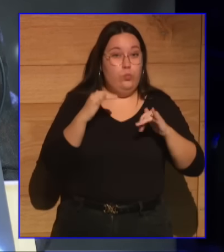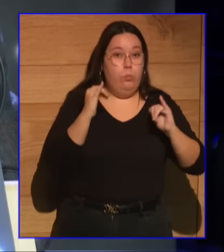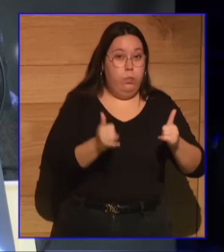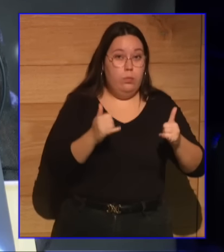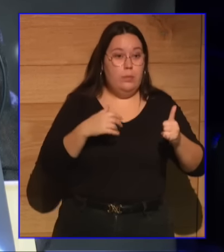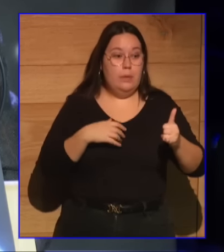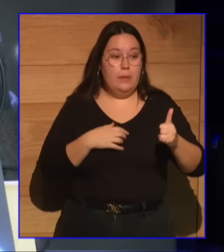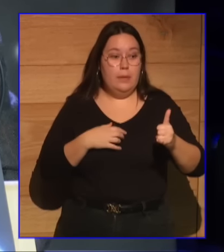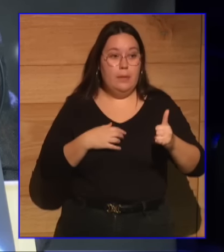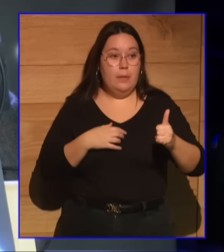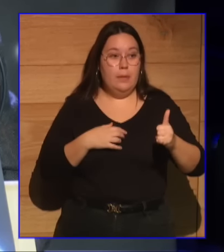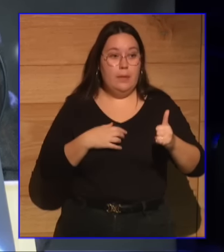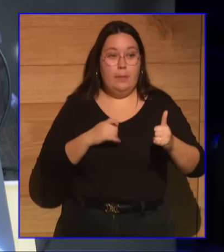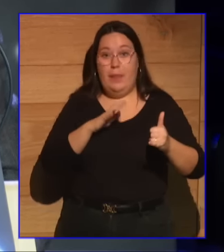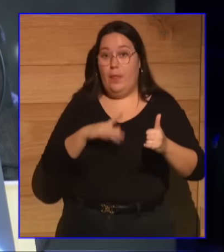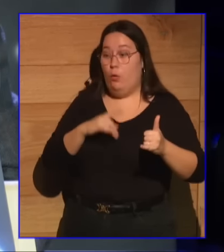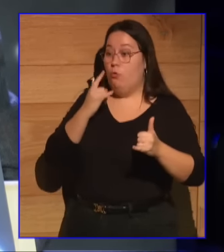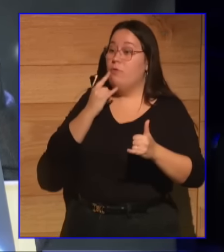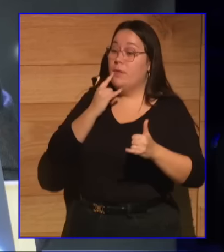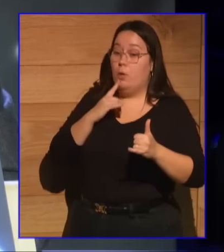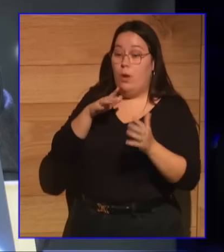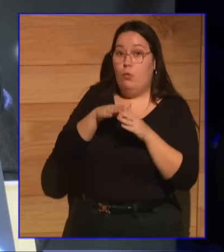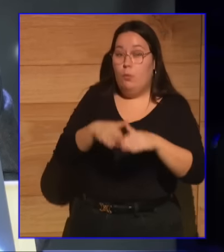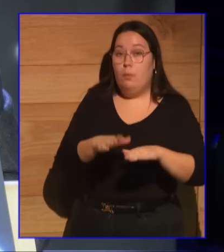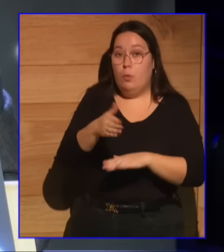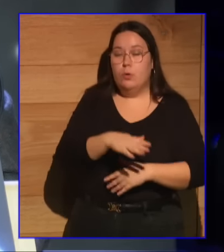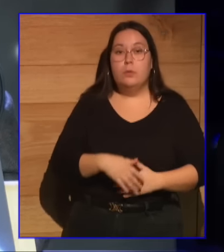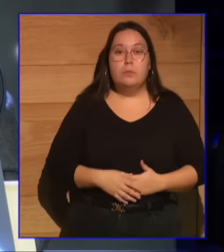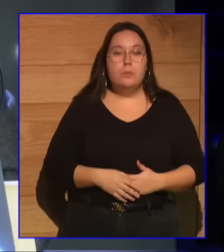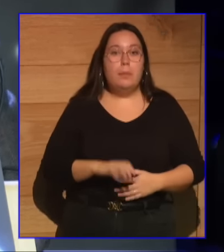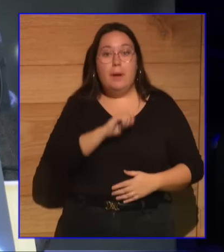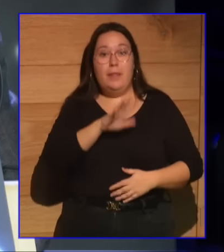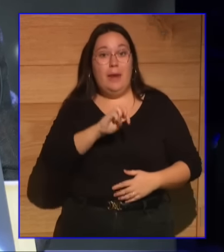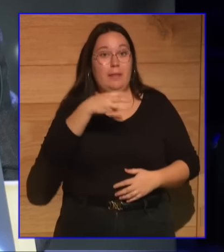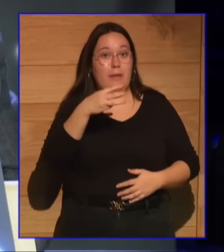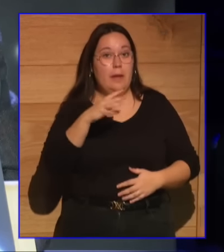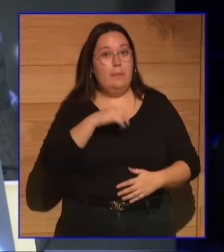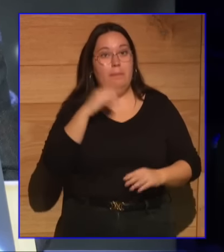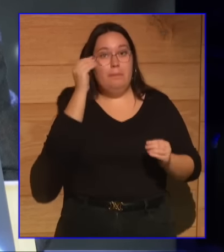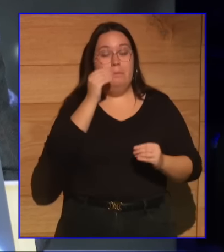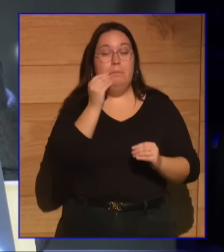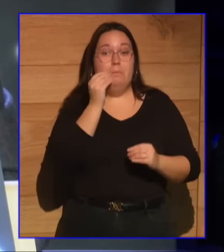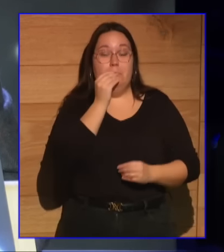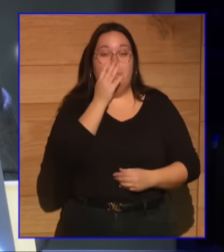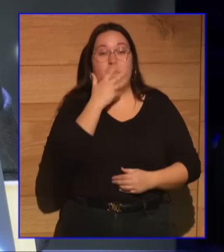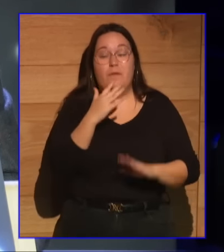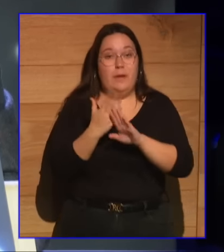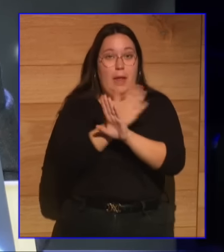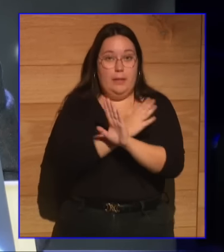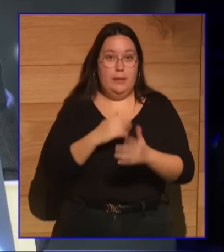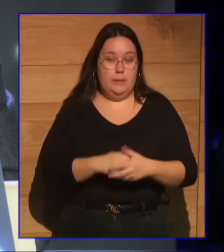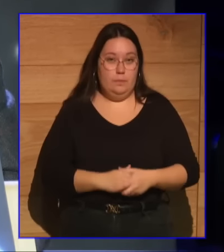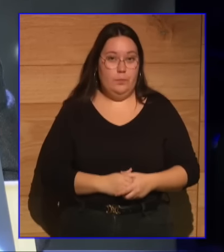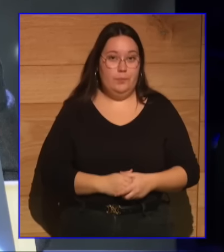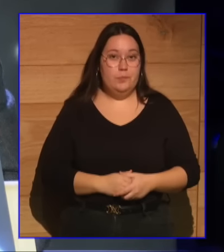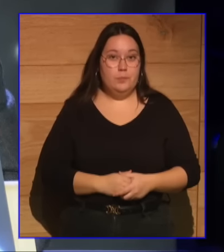saliendo como Drácula de un barco muerto. Total. Estaba prevista para la tercera y decidió adelantarlo cuando vio que él se iba a hacer cargo de la segunda y